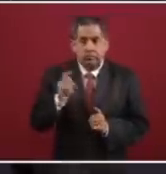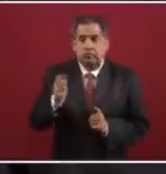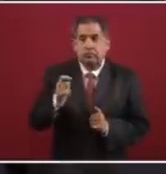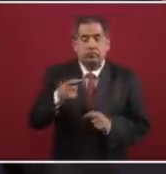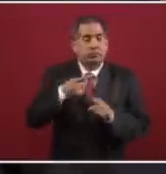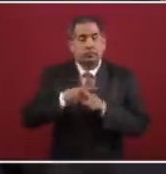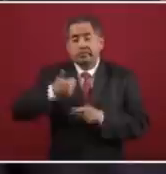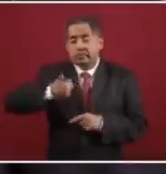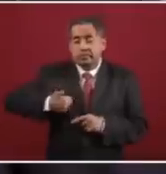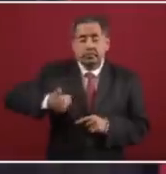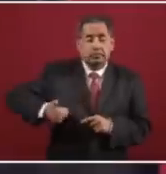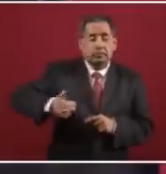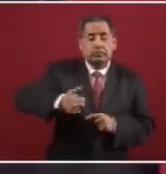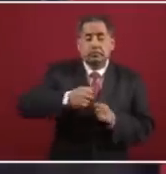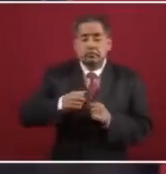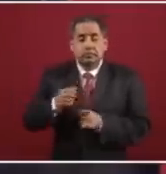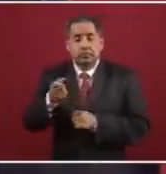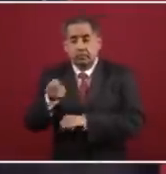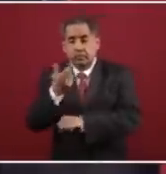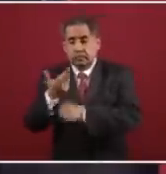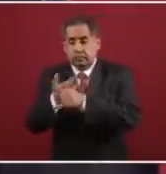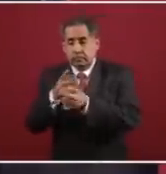dependencia por dependencia